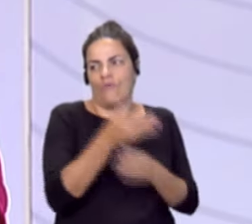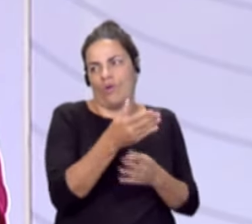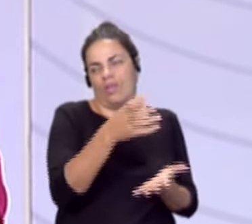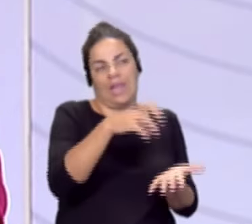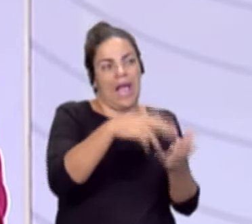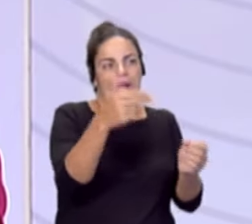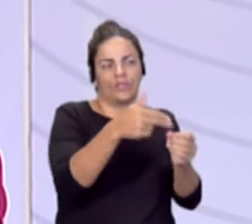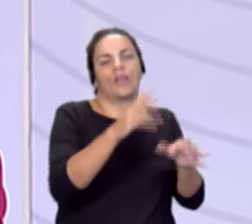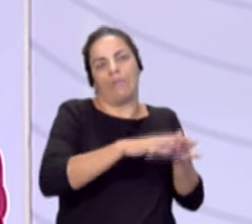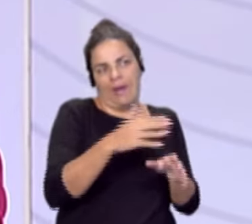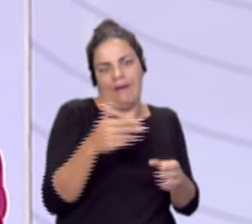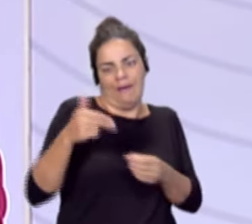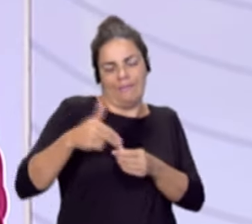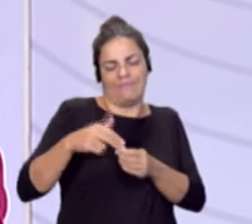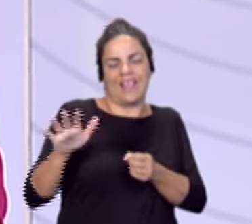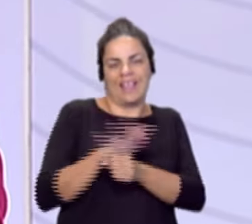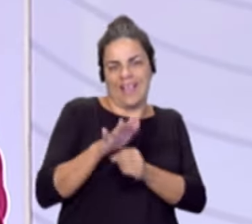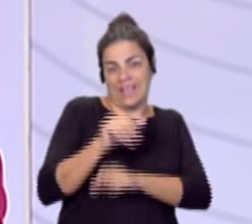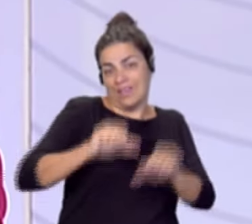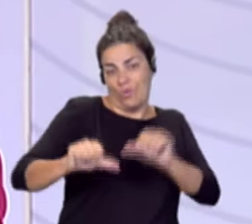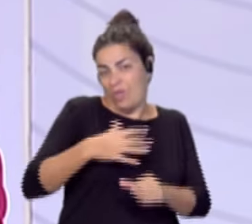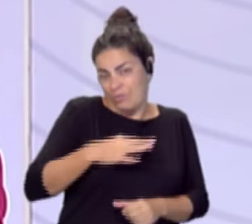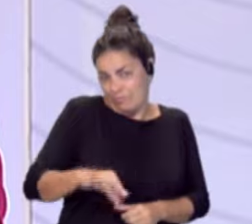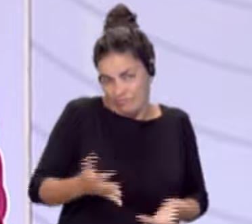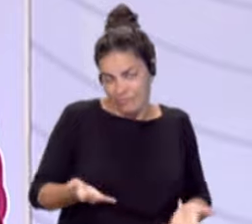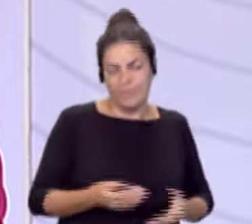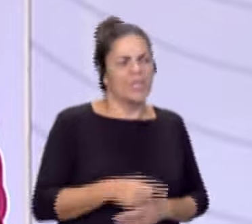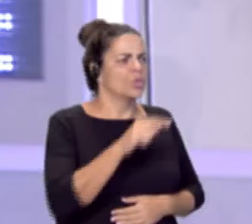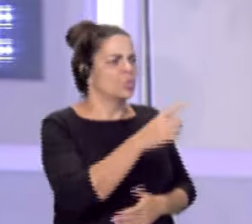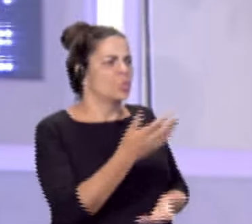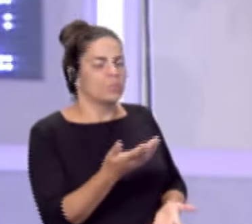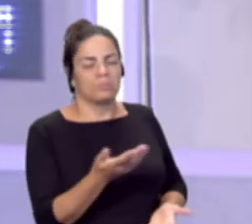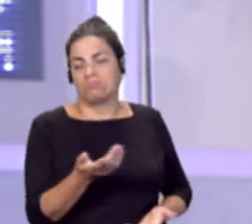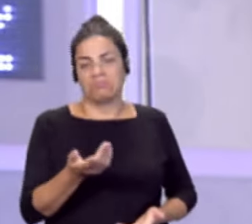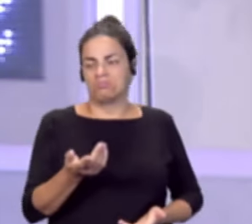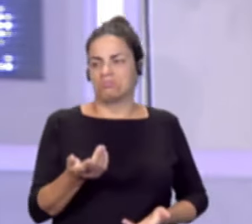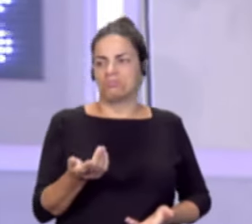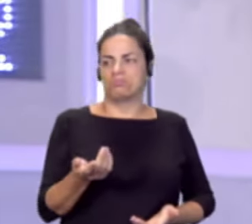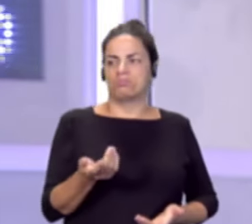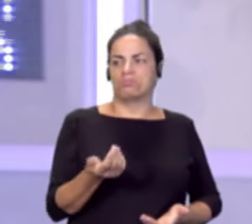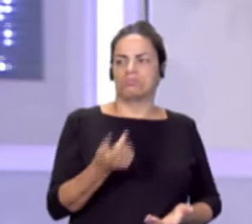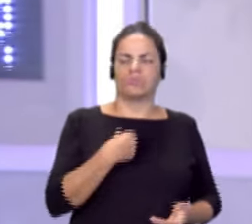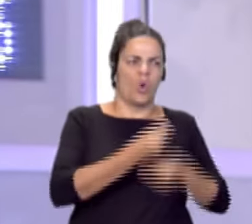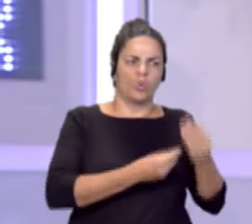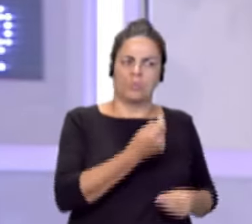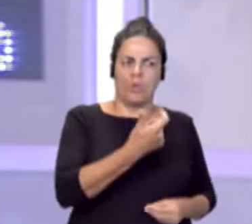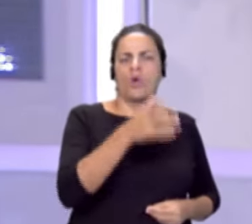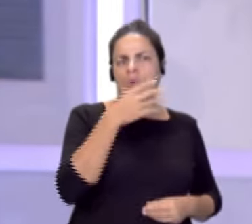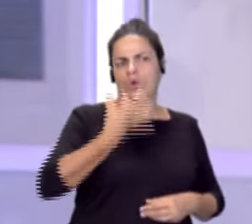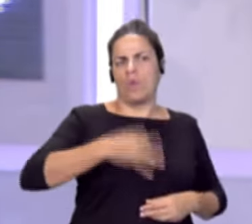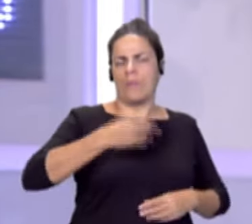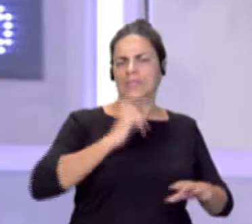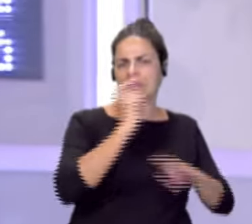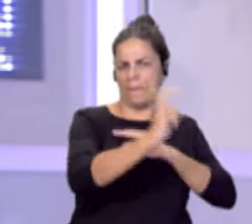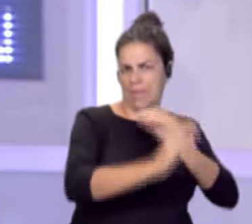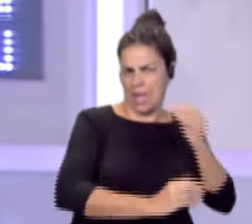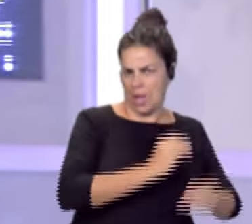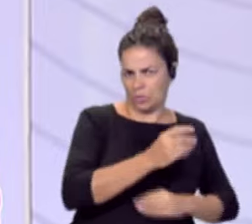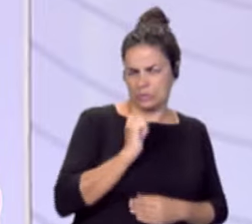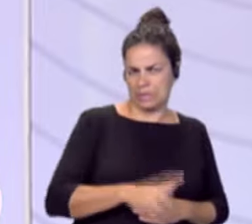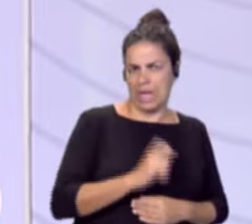gas licuado, básicamente. ¿Y en tu caso, Samuel? Yo, la verdad, que no lo utilizamos mucho, pues uh-huh, me transporto más por tranvía, pero sí que es cierto que a